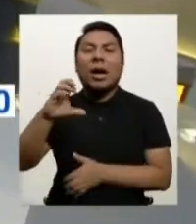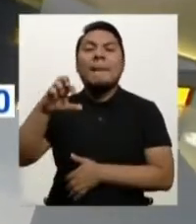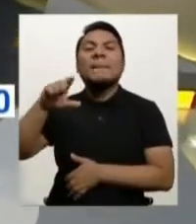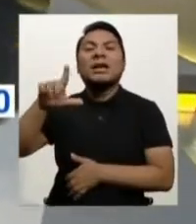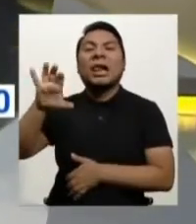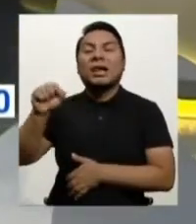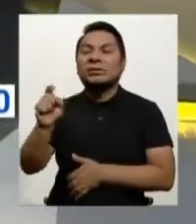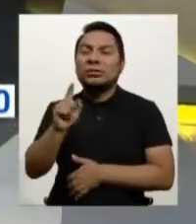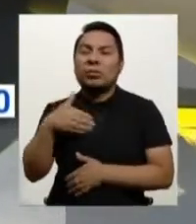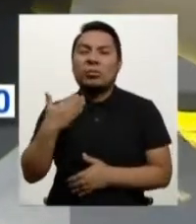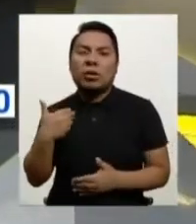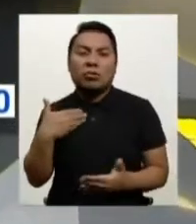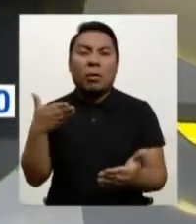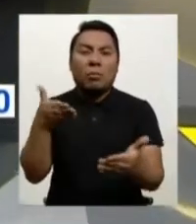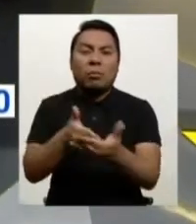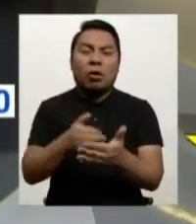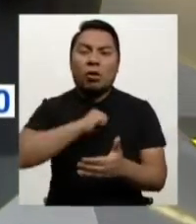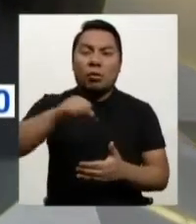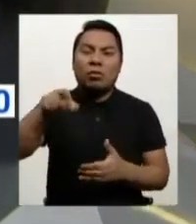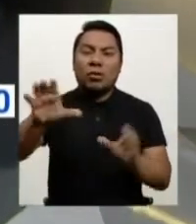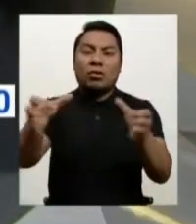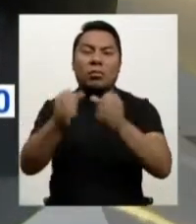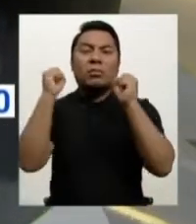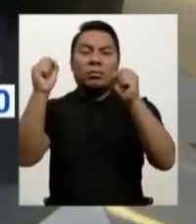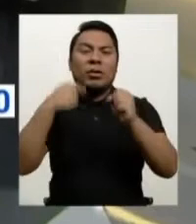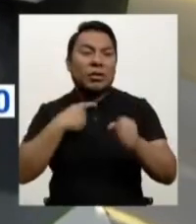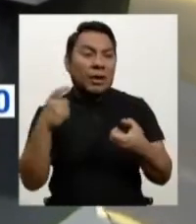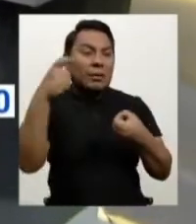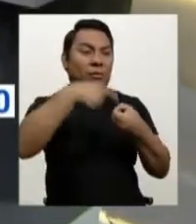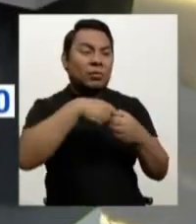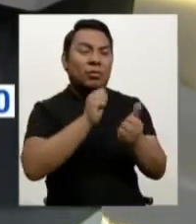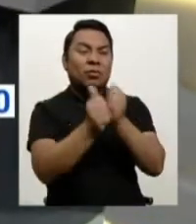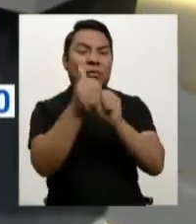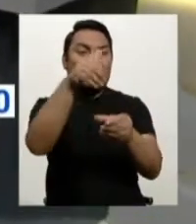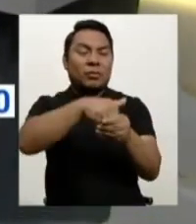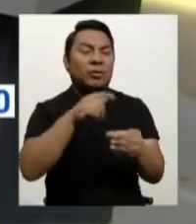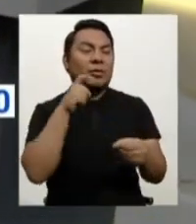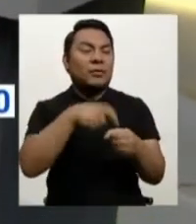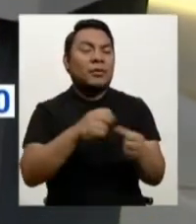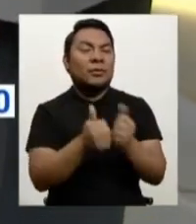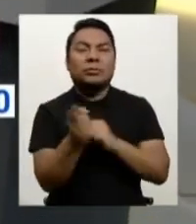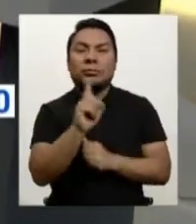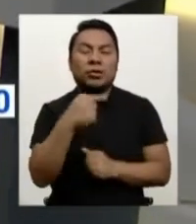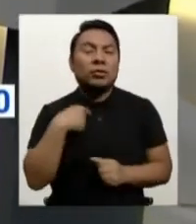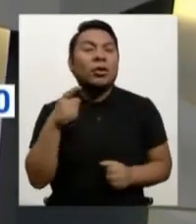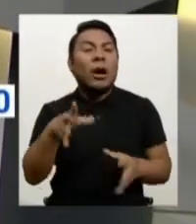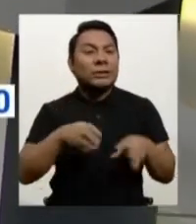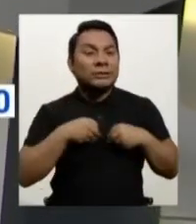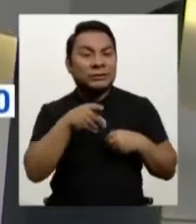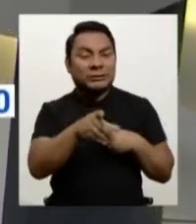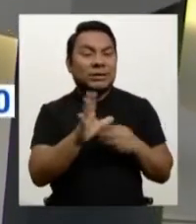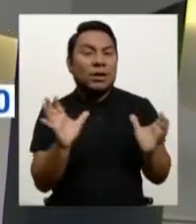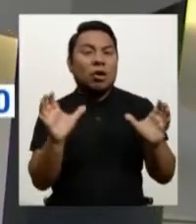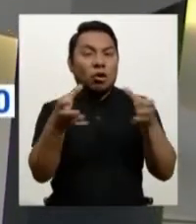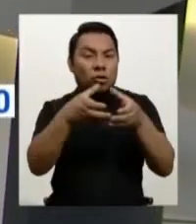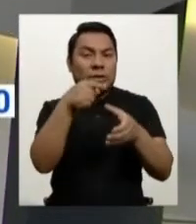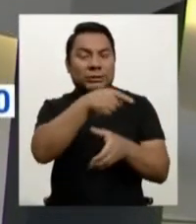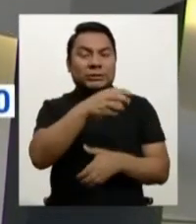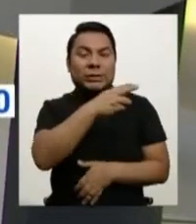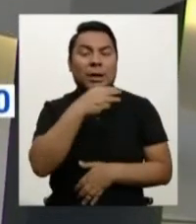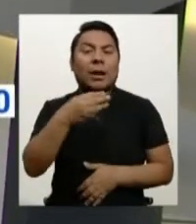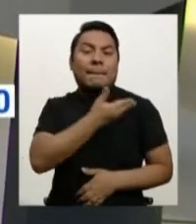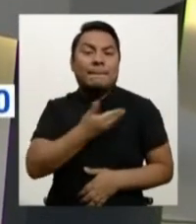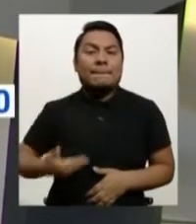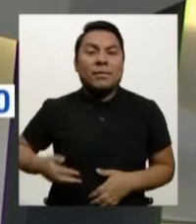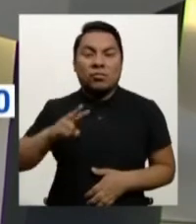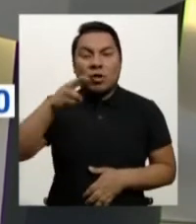puede traicionar a sus electores sometiéndose a esta elección, a esta asamblea constituyente que tanto han cuestionado, pero de otra manera tampoco